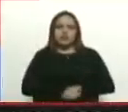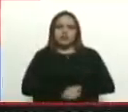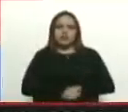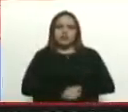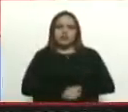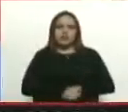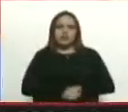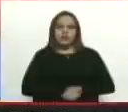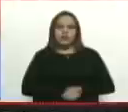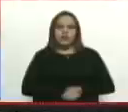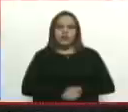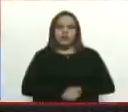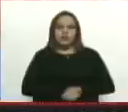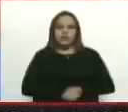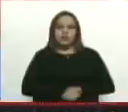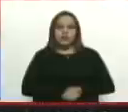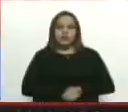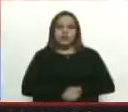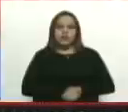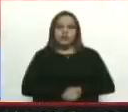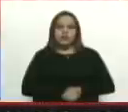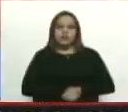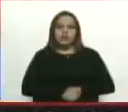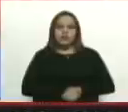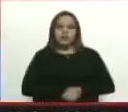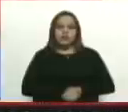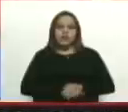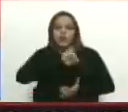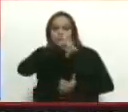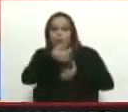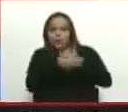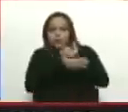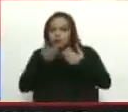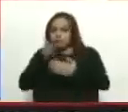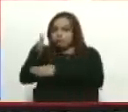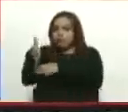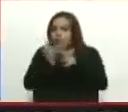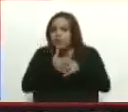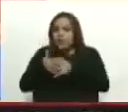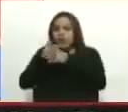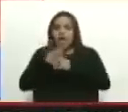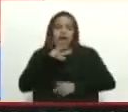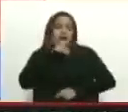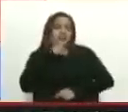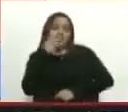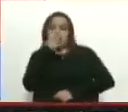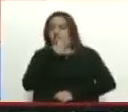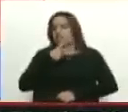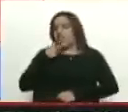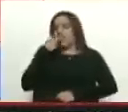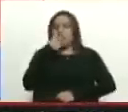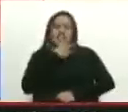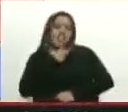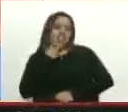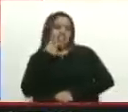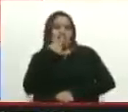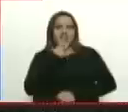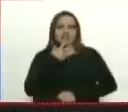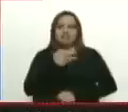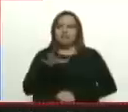no escucha. Ahora el señor Guaidó anda en los Estados Unidos hablando en inglés, pero por